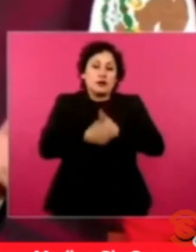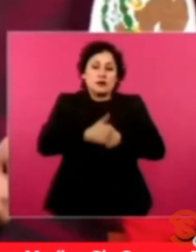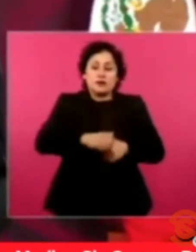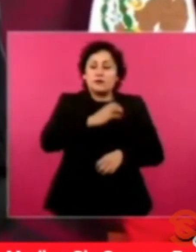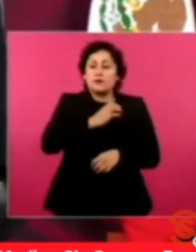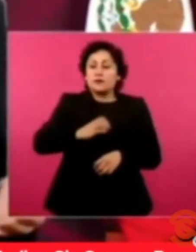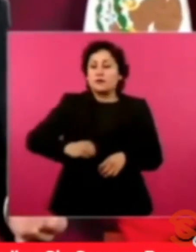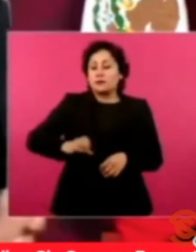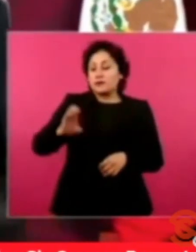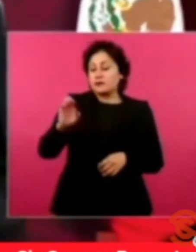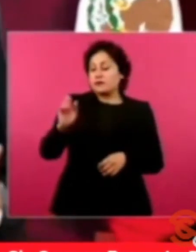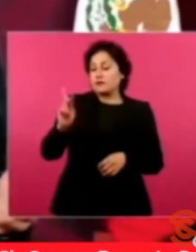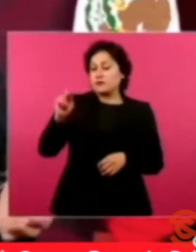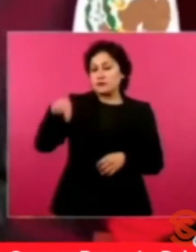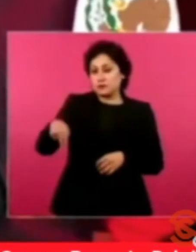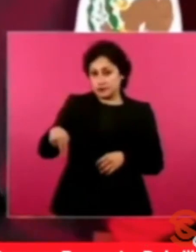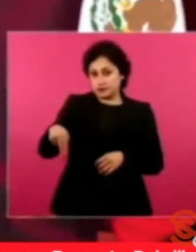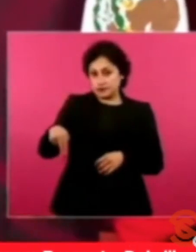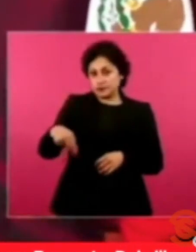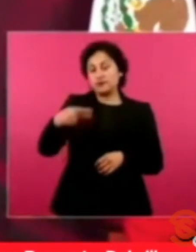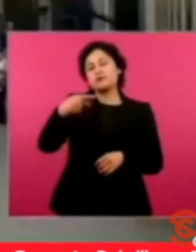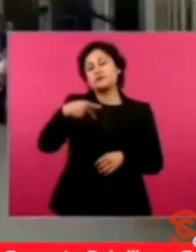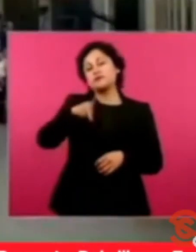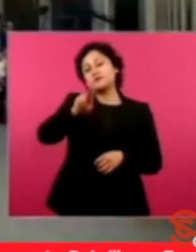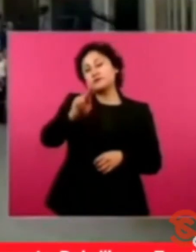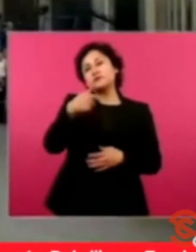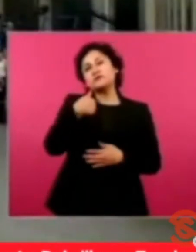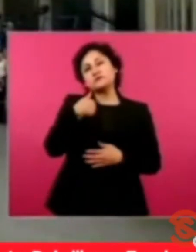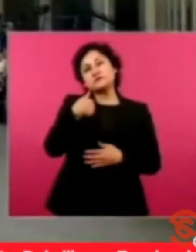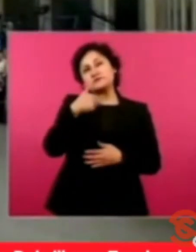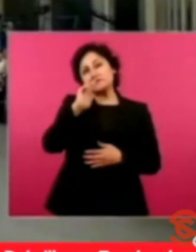pero yo me acordaba,